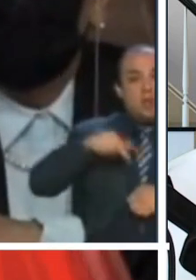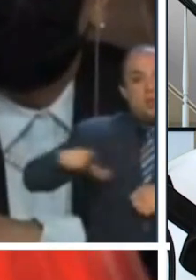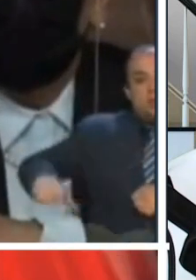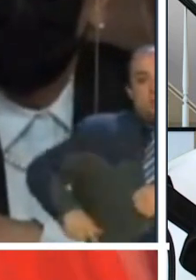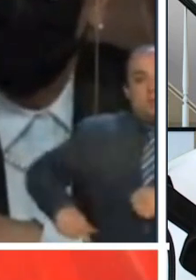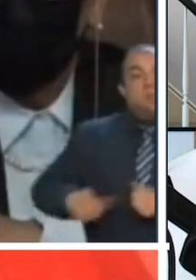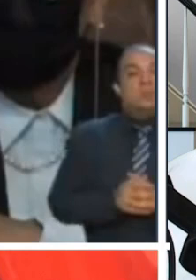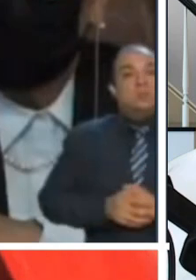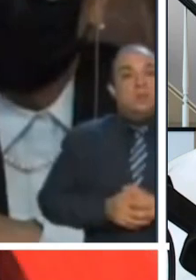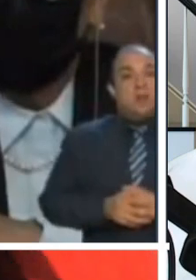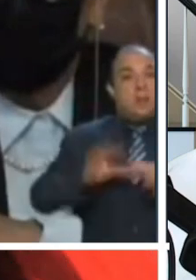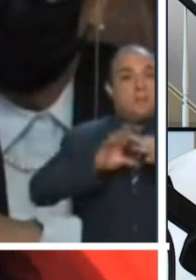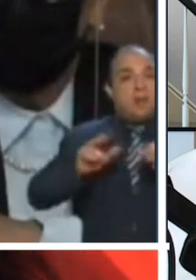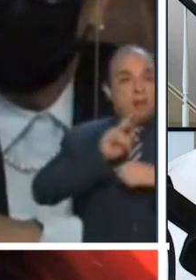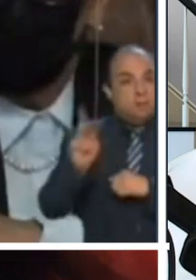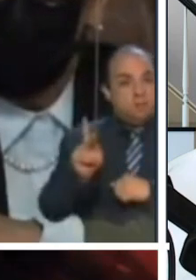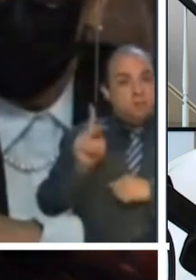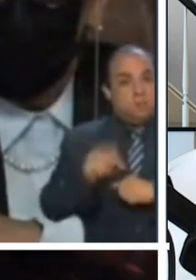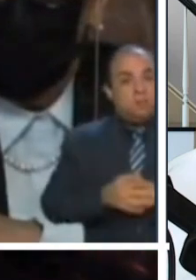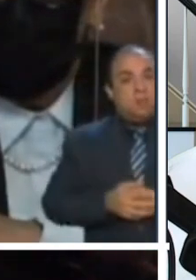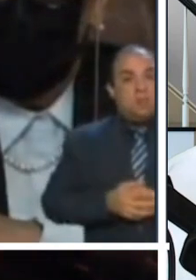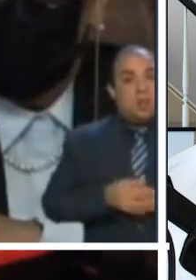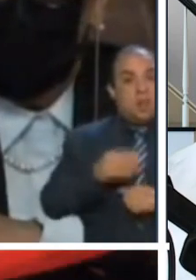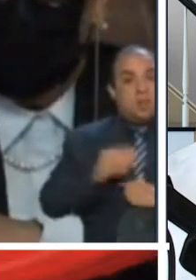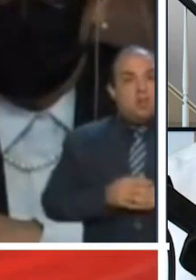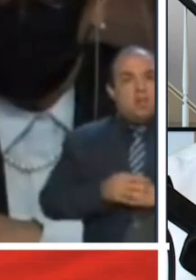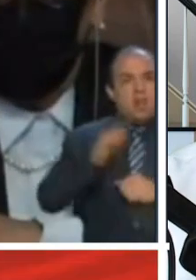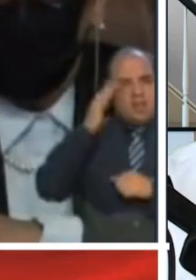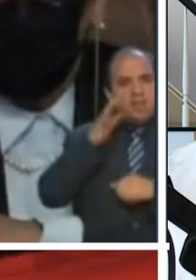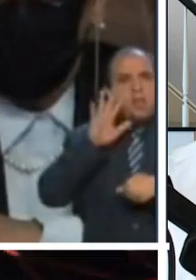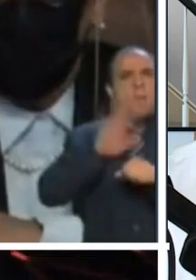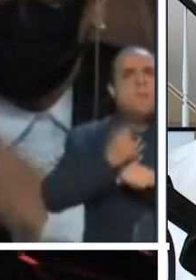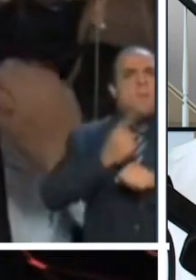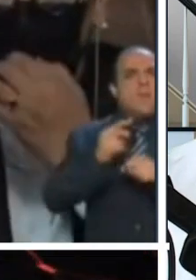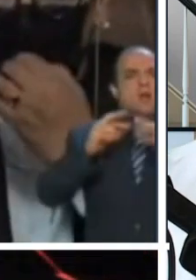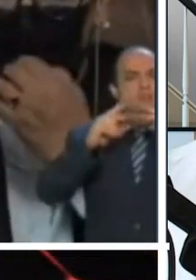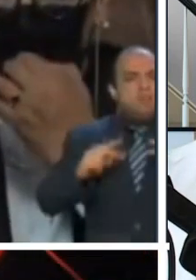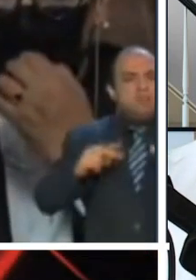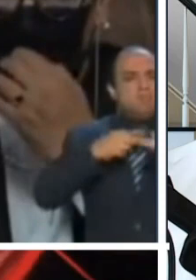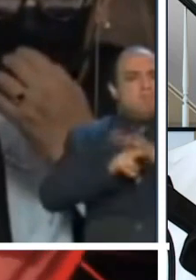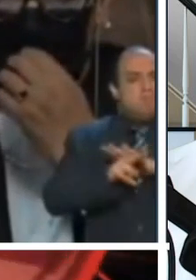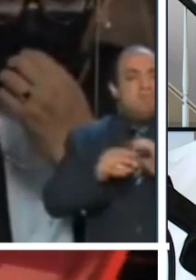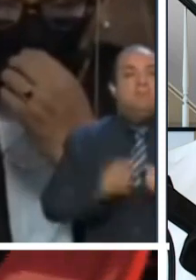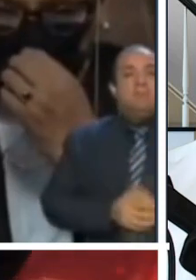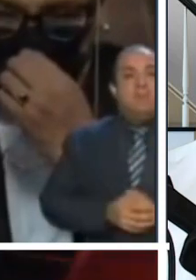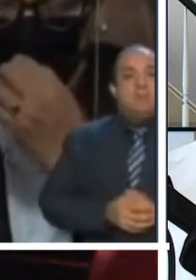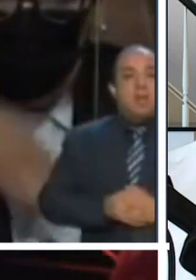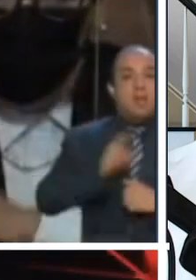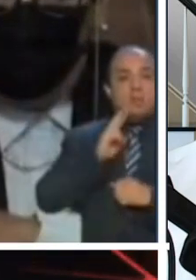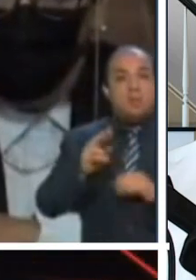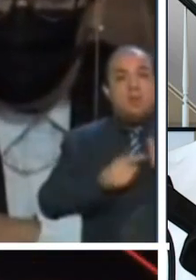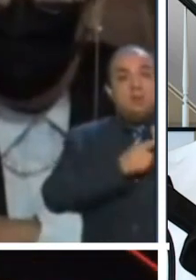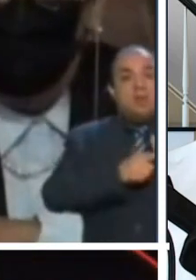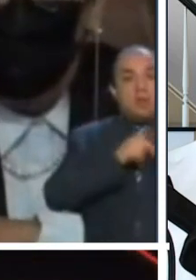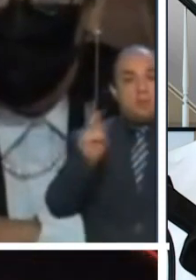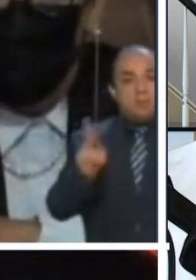dar a conocer públicamente el análisis causa-raíz del siniestro. Sus resultados se han puesto a disposición de la ciudadanía